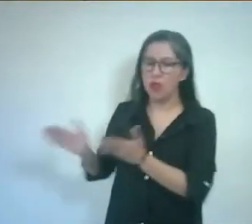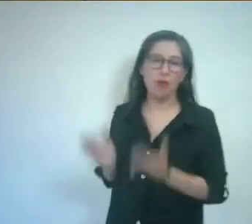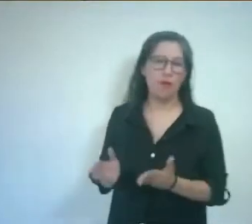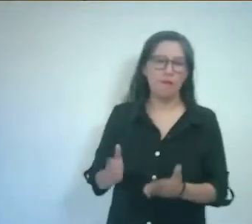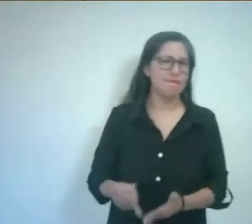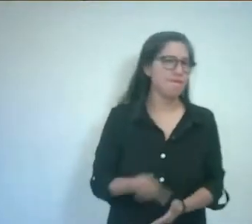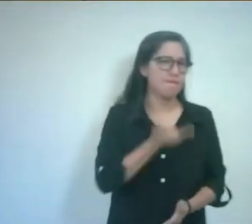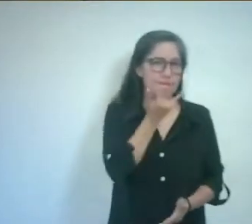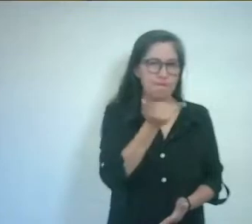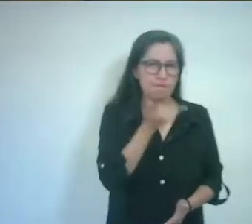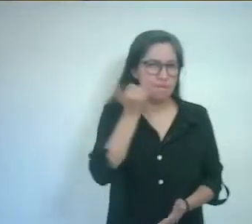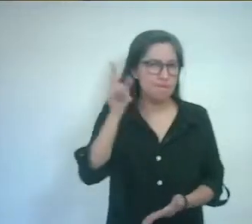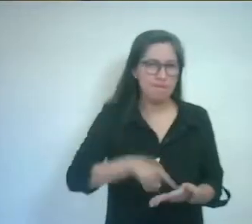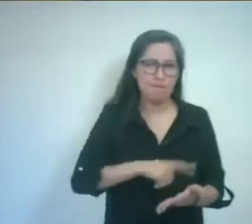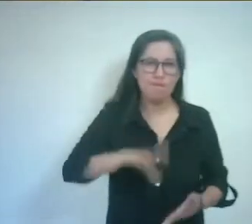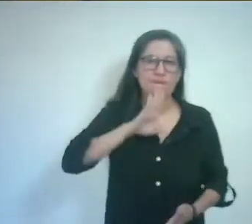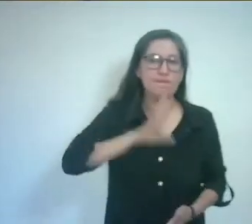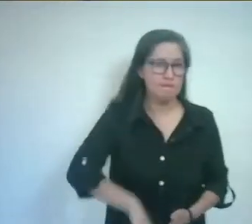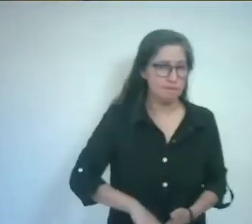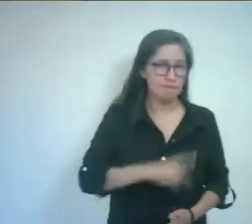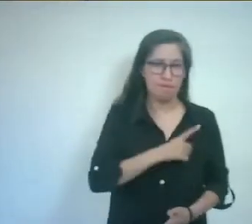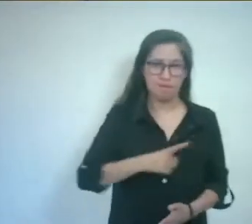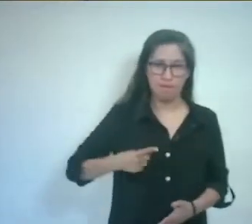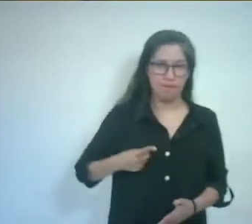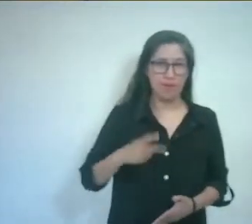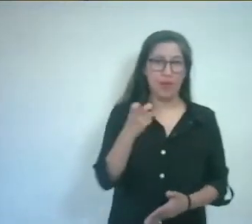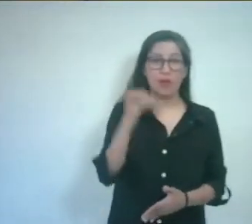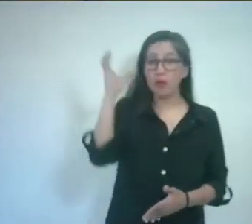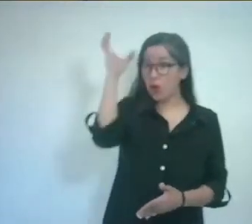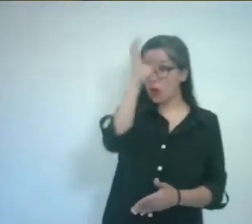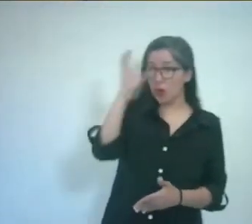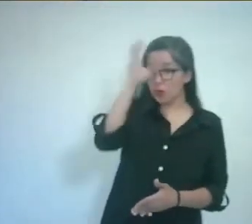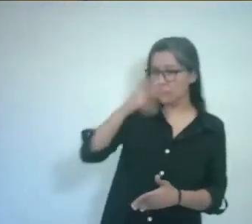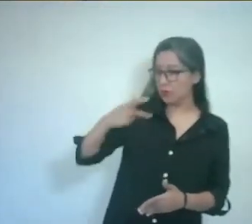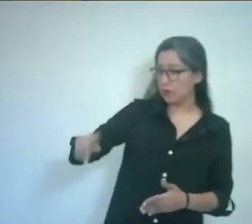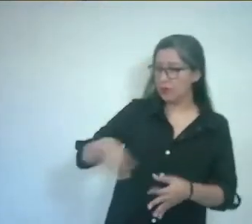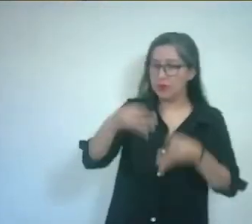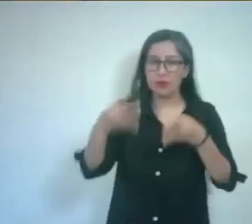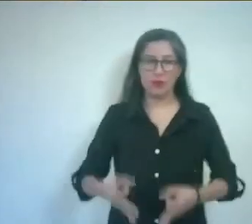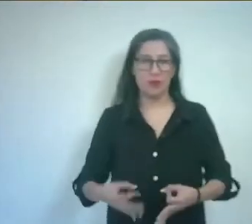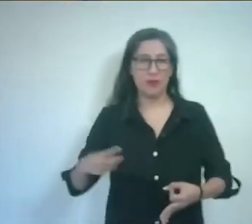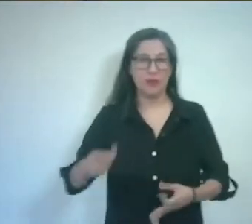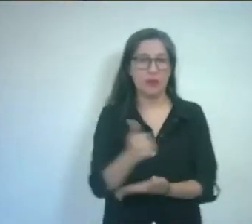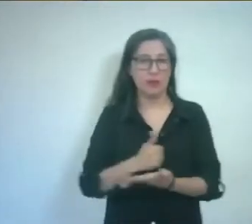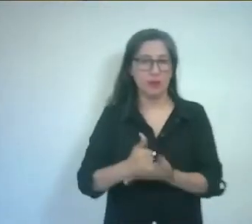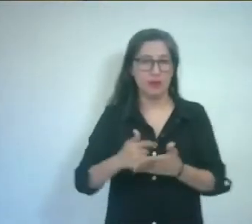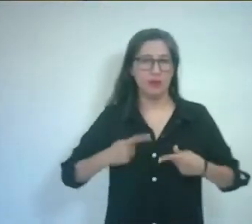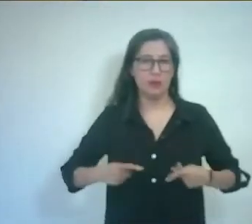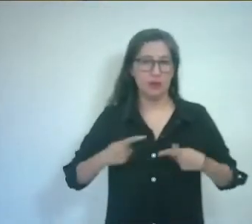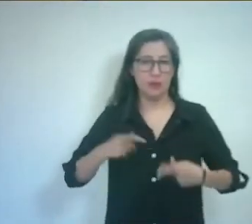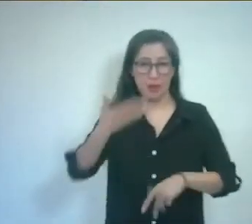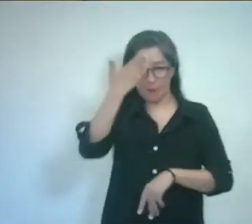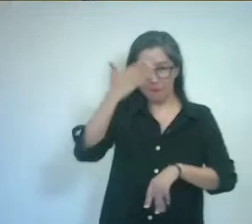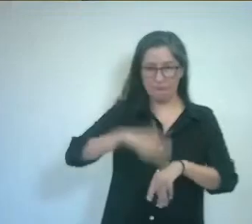grave. Se trata de un atentado a la esencia misma de la democracia y a la dignidad de la ciudadanía, cuya memoria colectiva